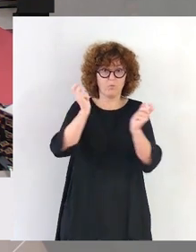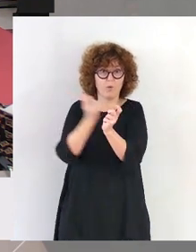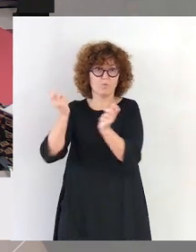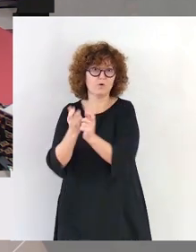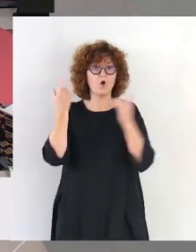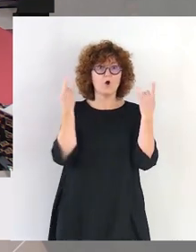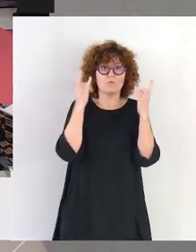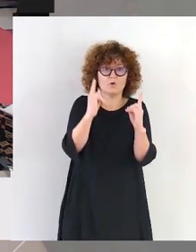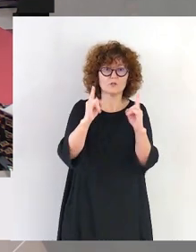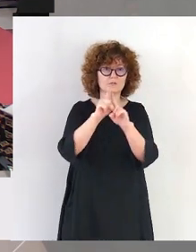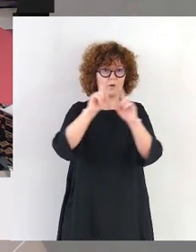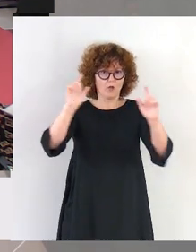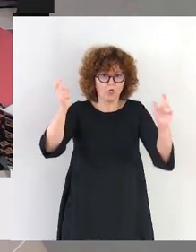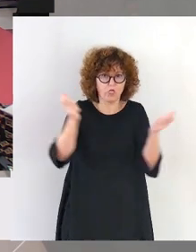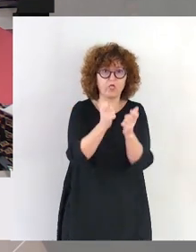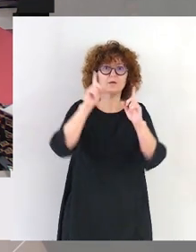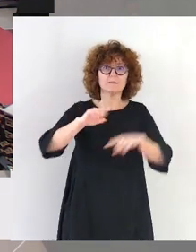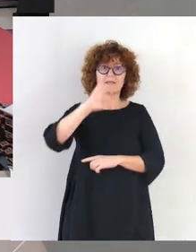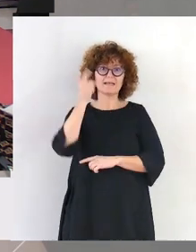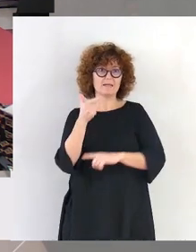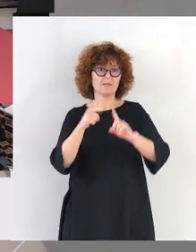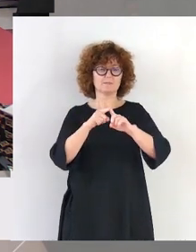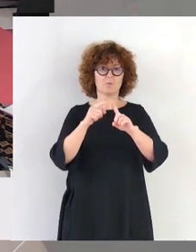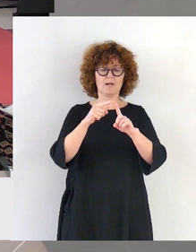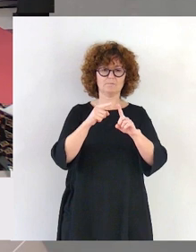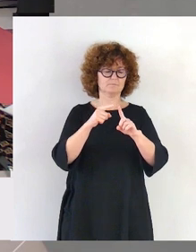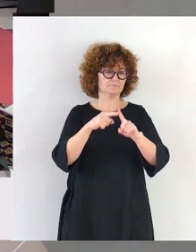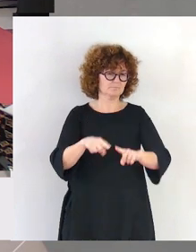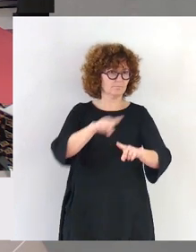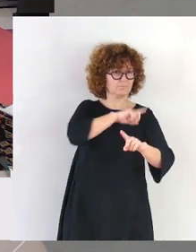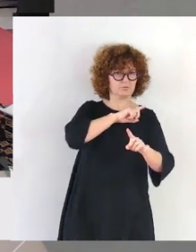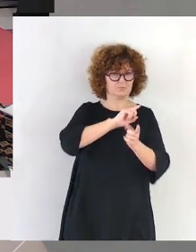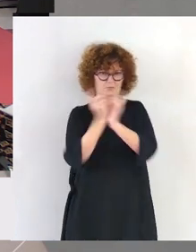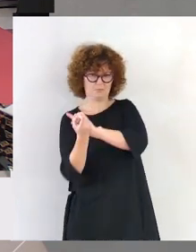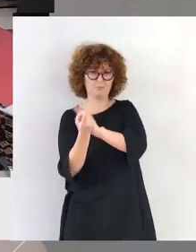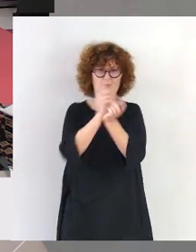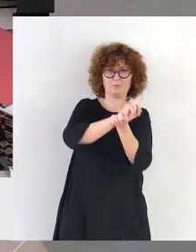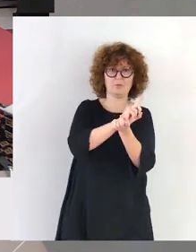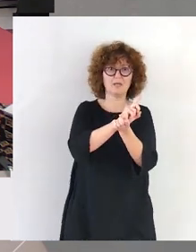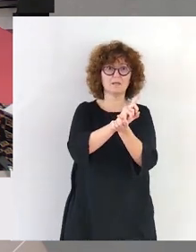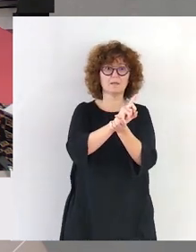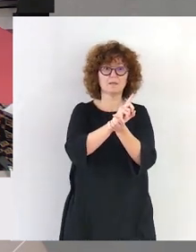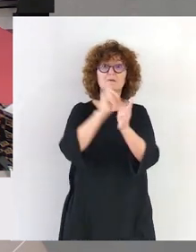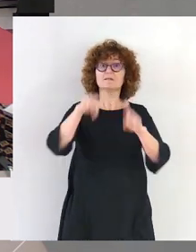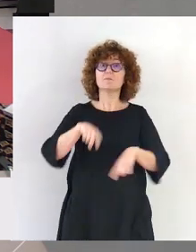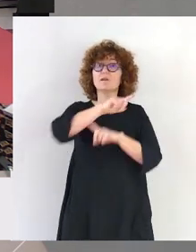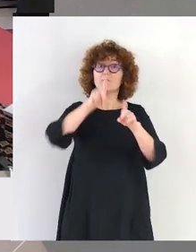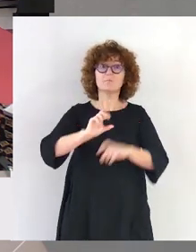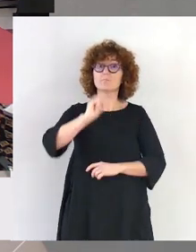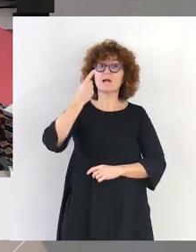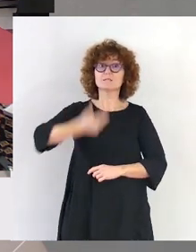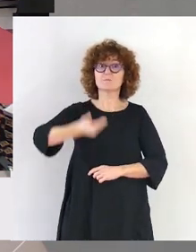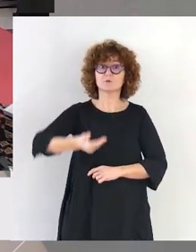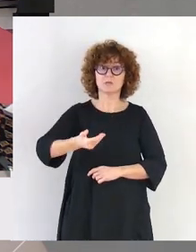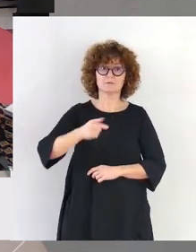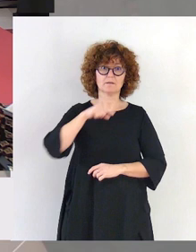pequeños más chiquitos los climas extremos que estamos experimentando que estamos viviendo la pregunta como decía relevante es cómo está